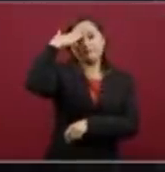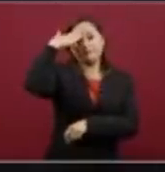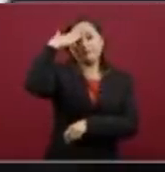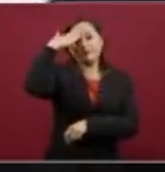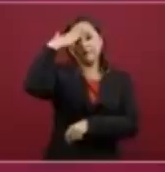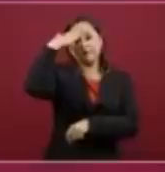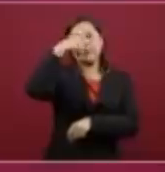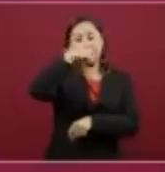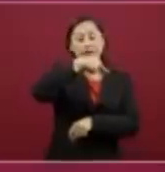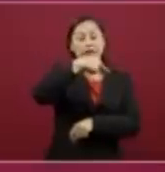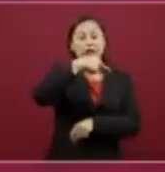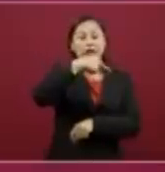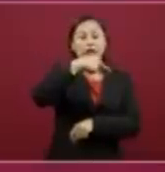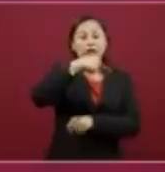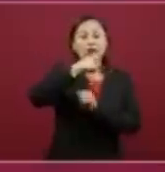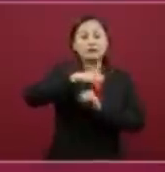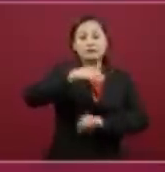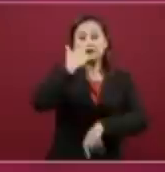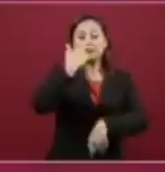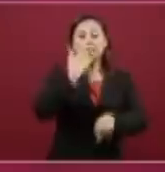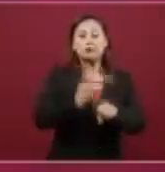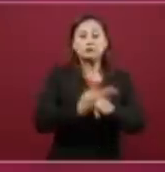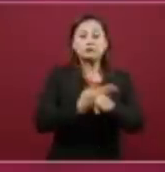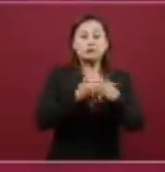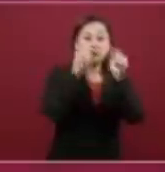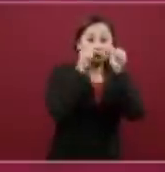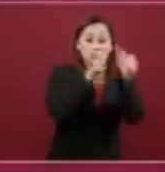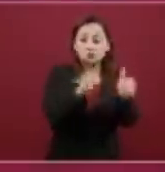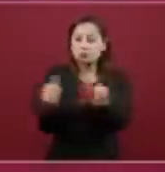estar pendiente del funcionamiento